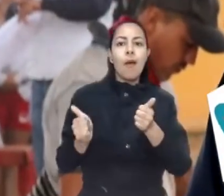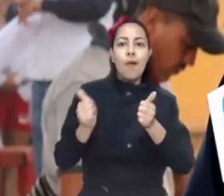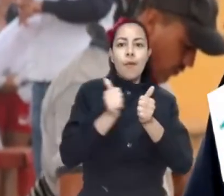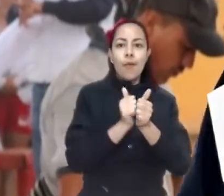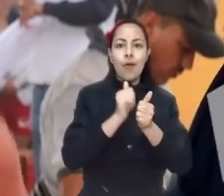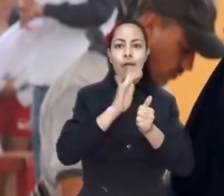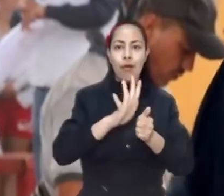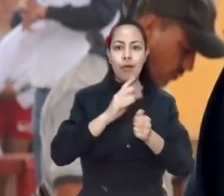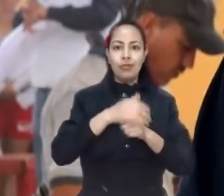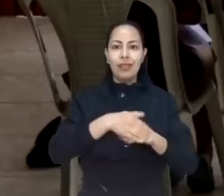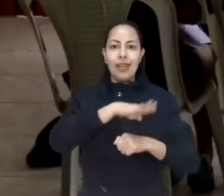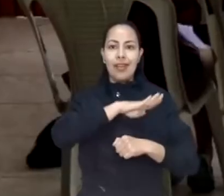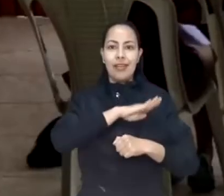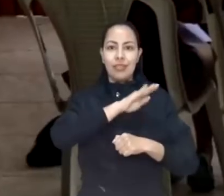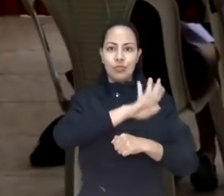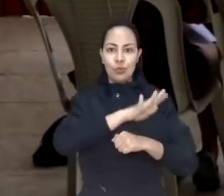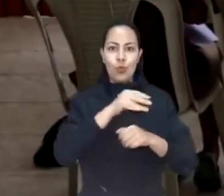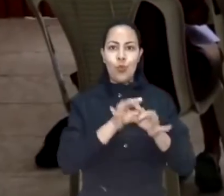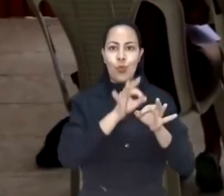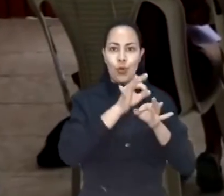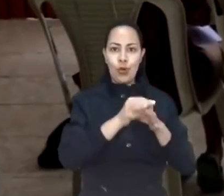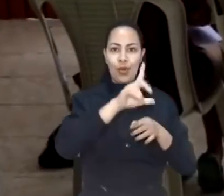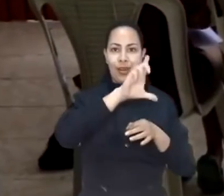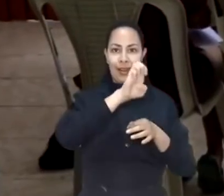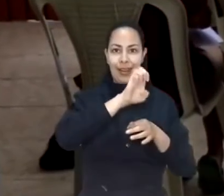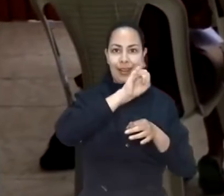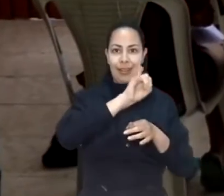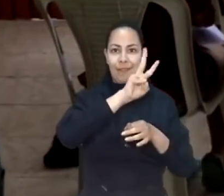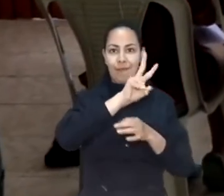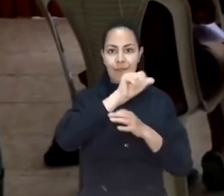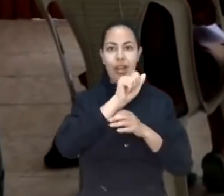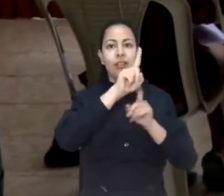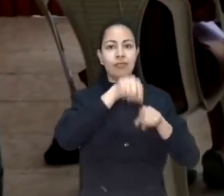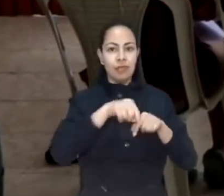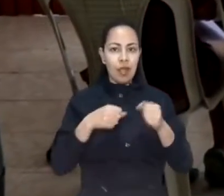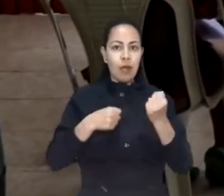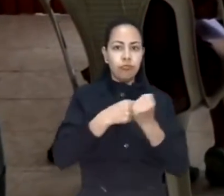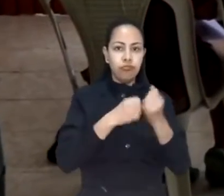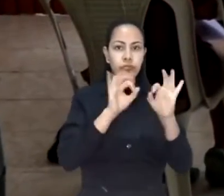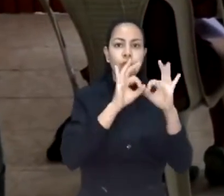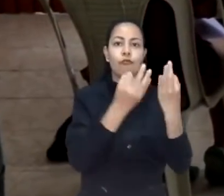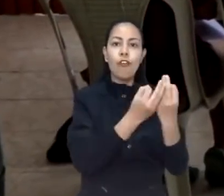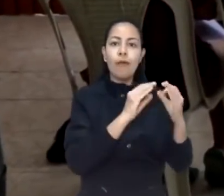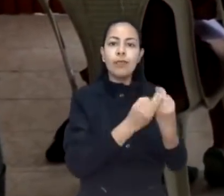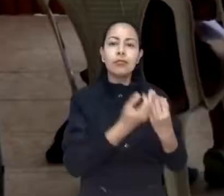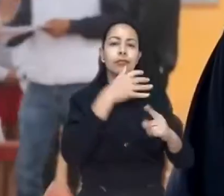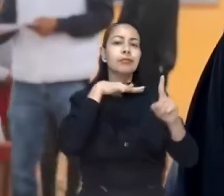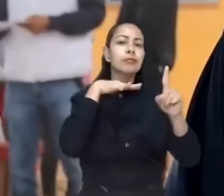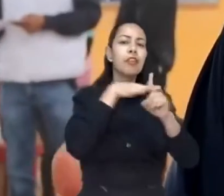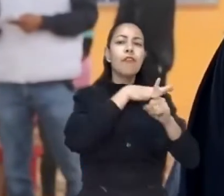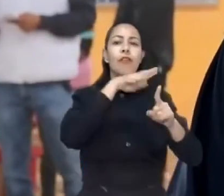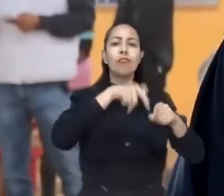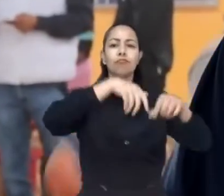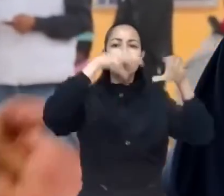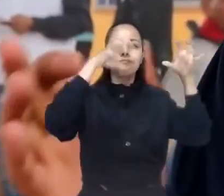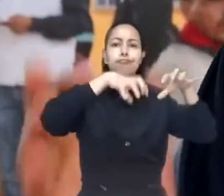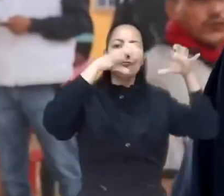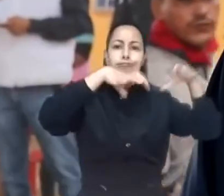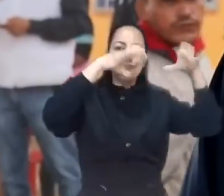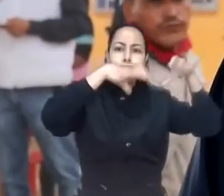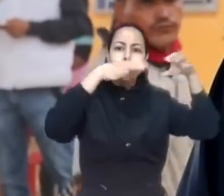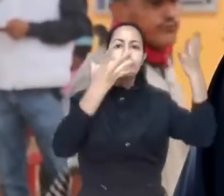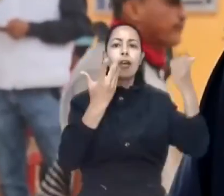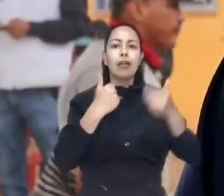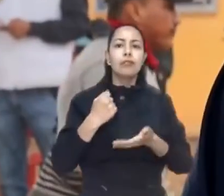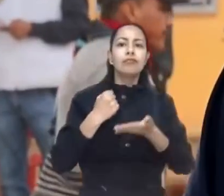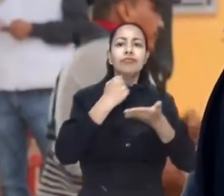haciendo acompañamiento al señor alcalde del municipio de Leyva, acompañando a unas familias que han sido afectadas por esta segunda temporada de